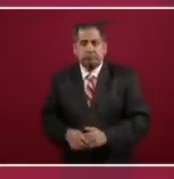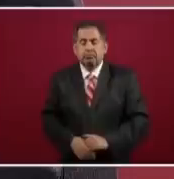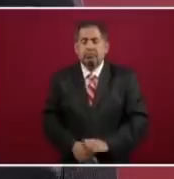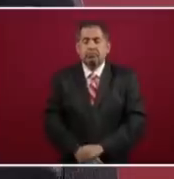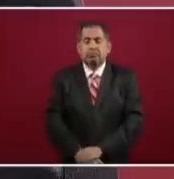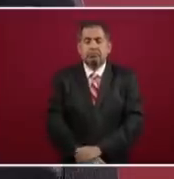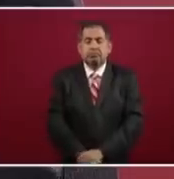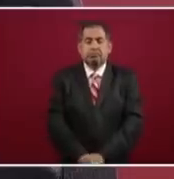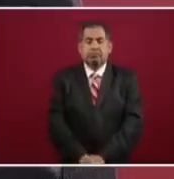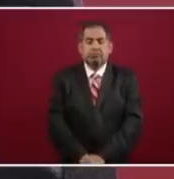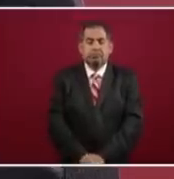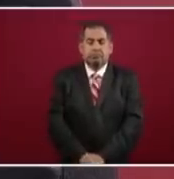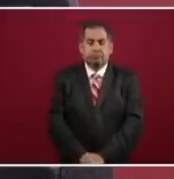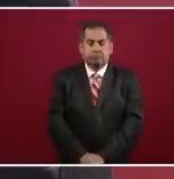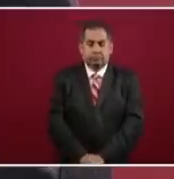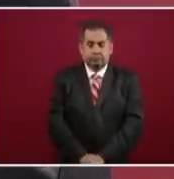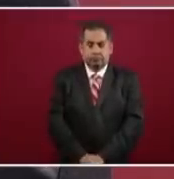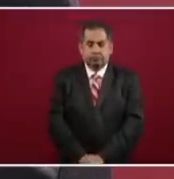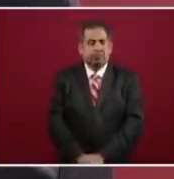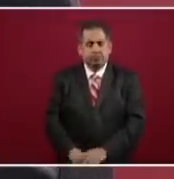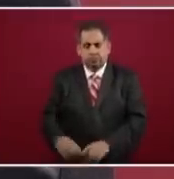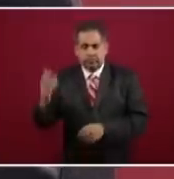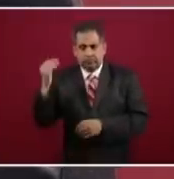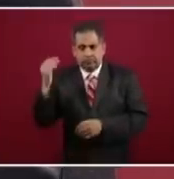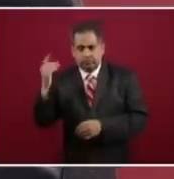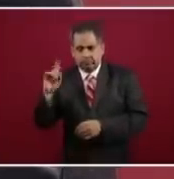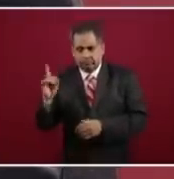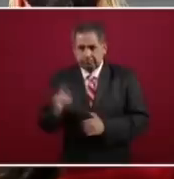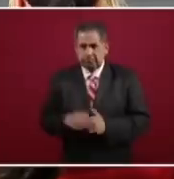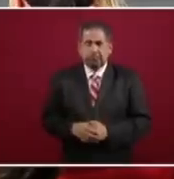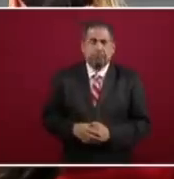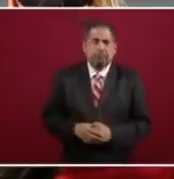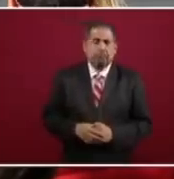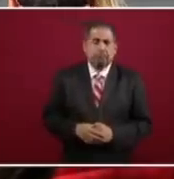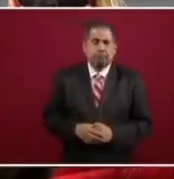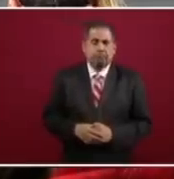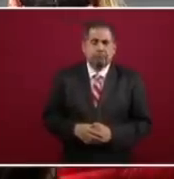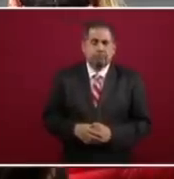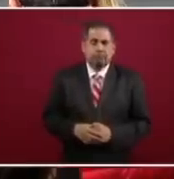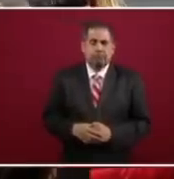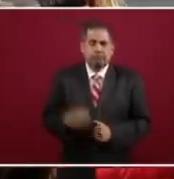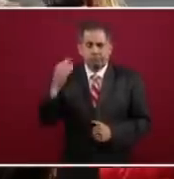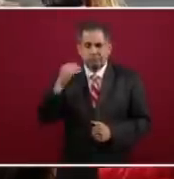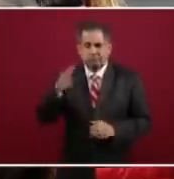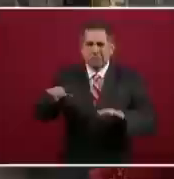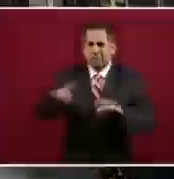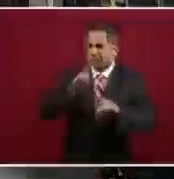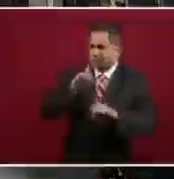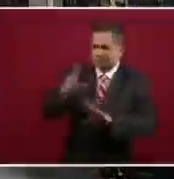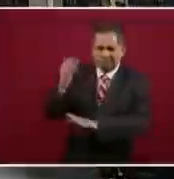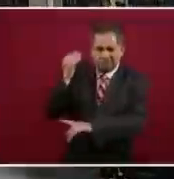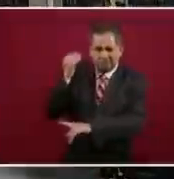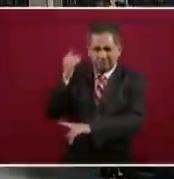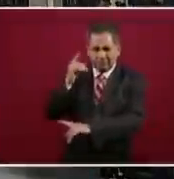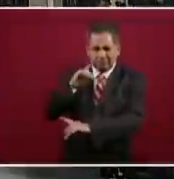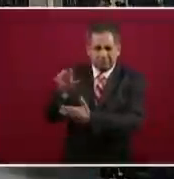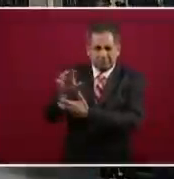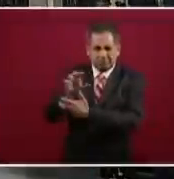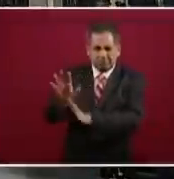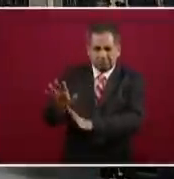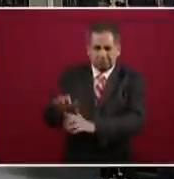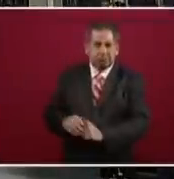del 13 al 4 si un paso del 9.3 si entonces